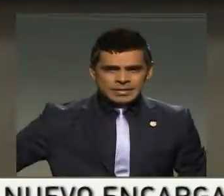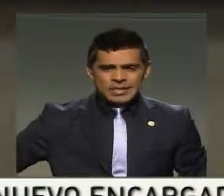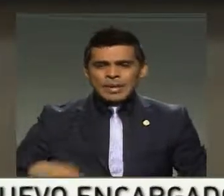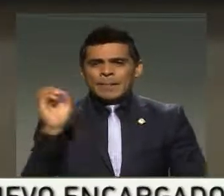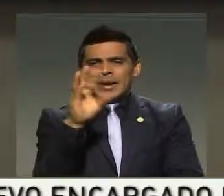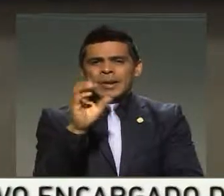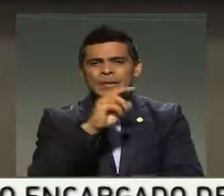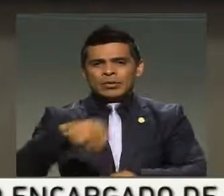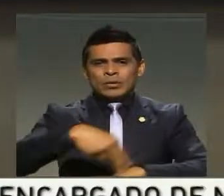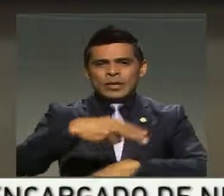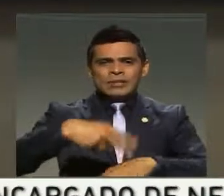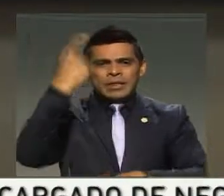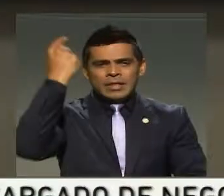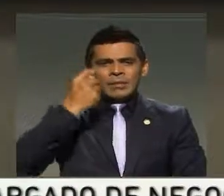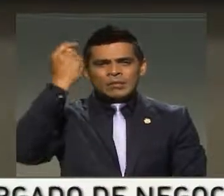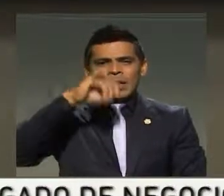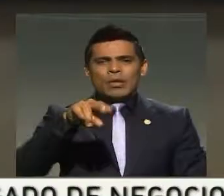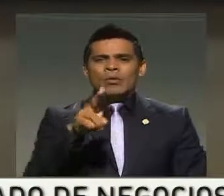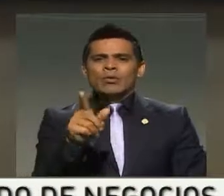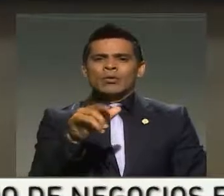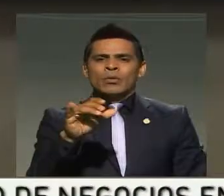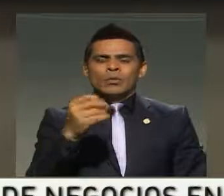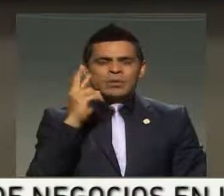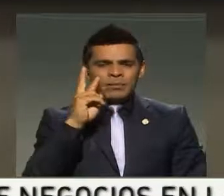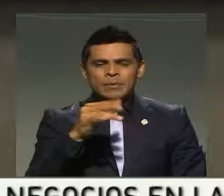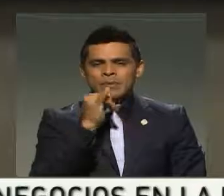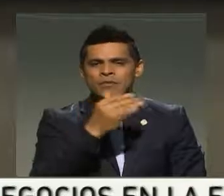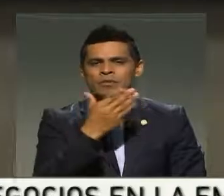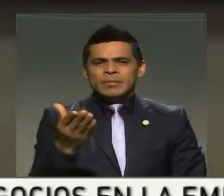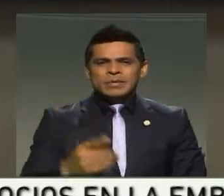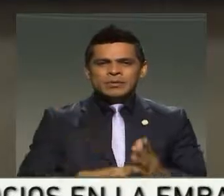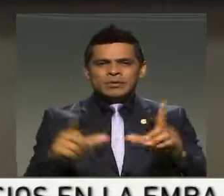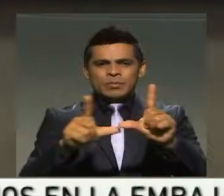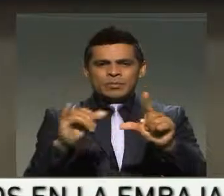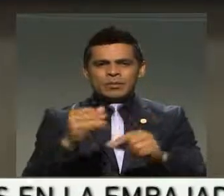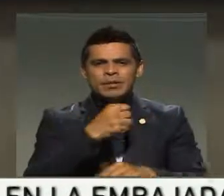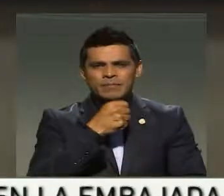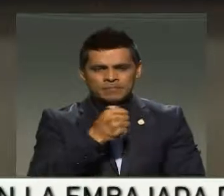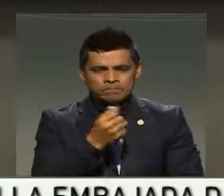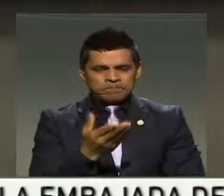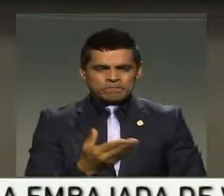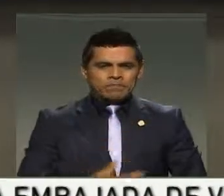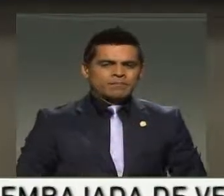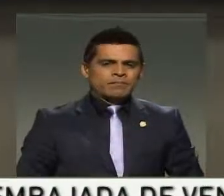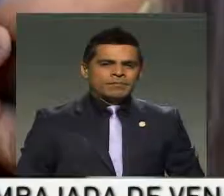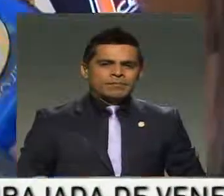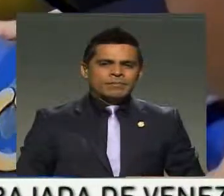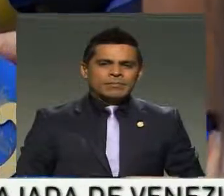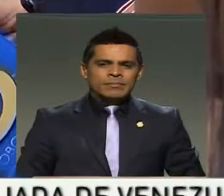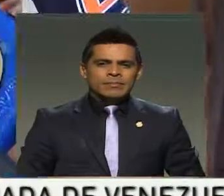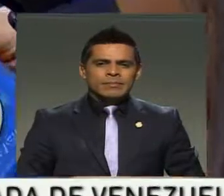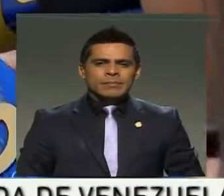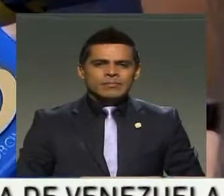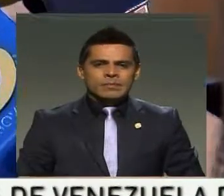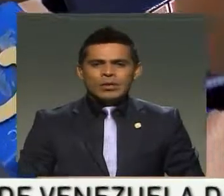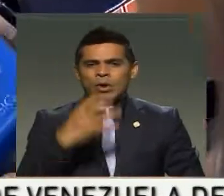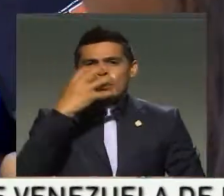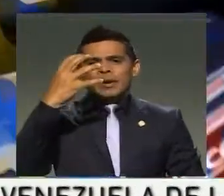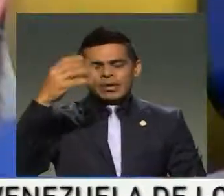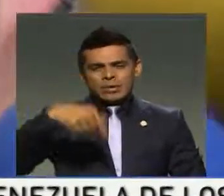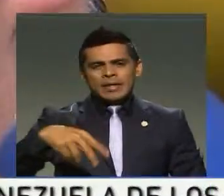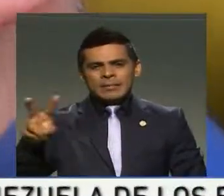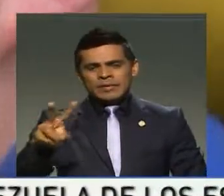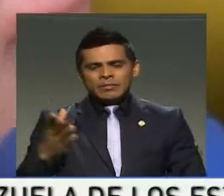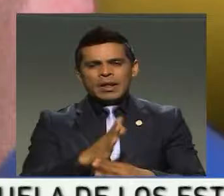Parlamento venezolano, el diputado Julio Borges. Veamos más información a través del siguiente reporte. Gritando en Venezuela.